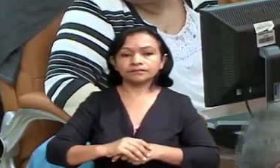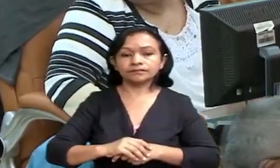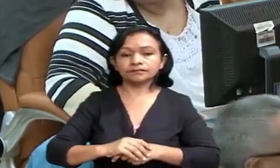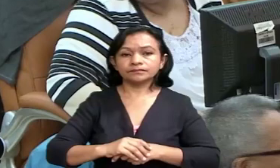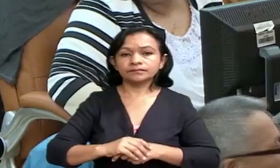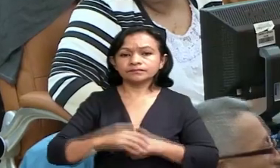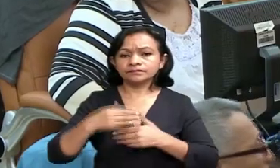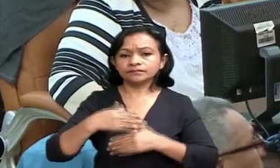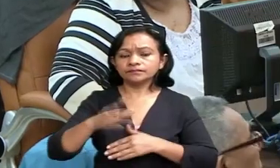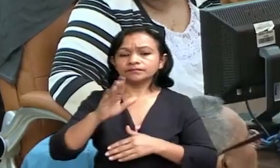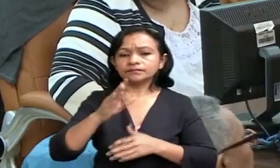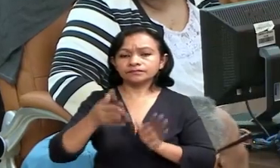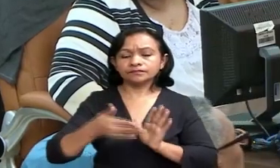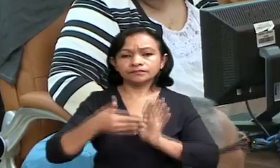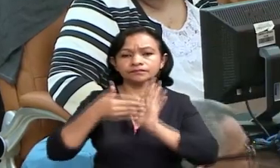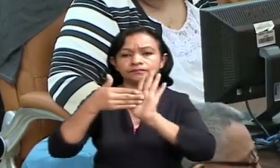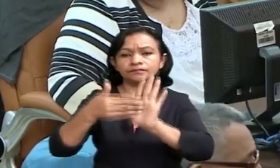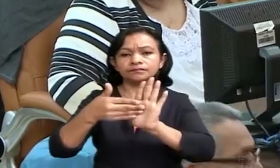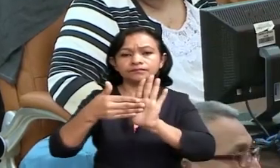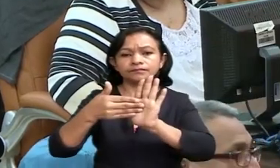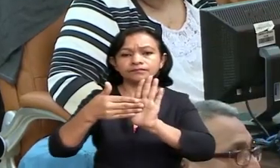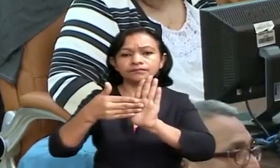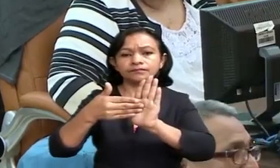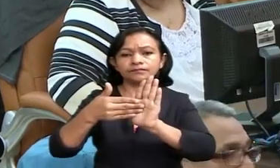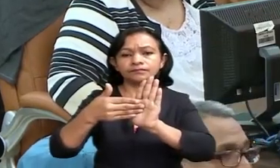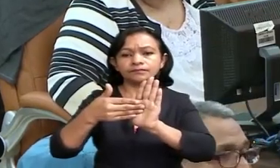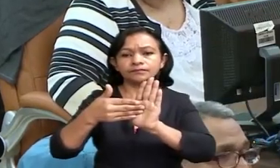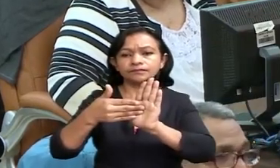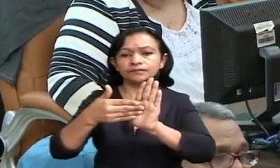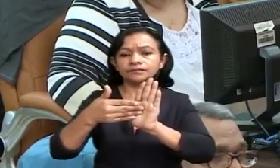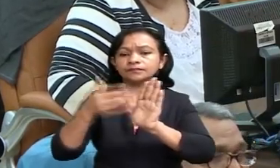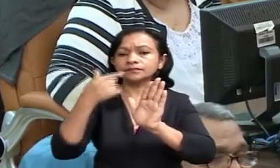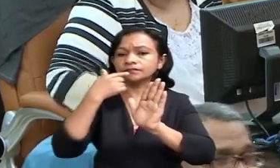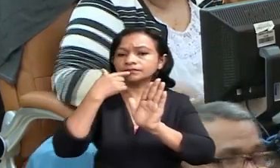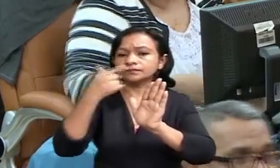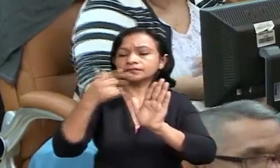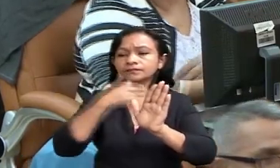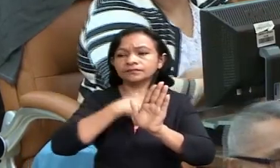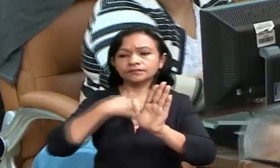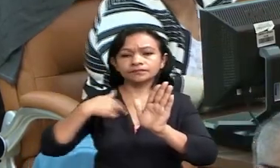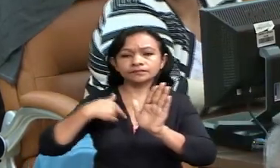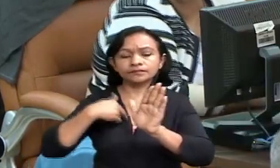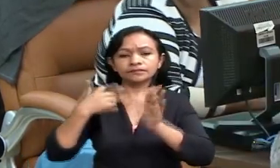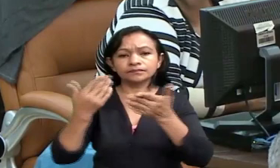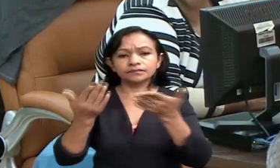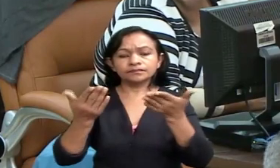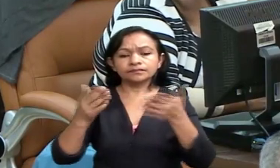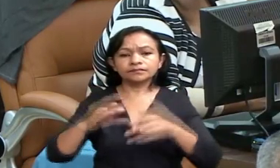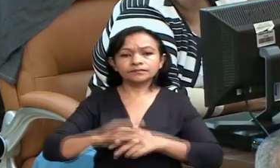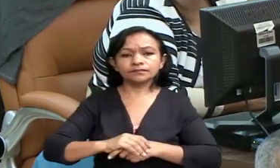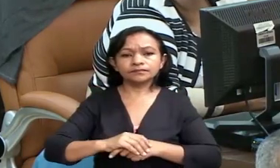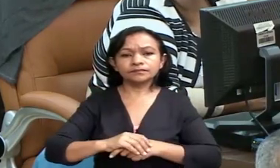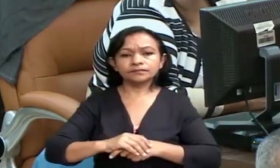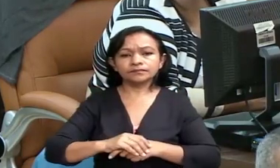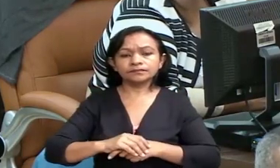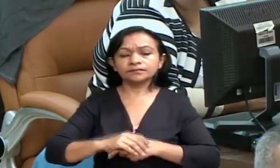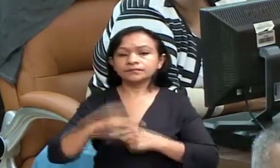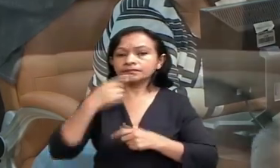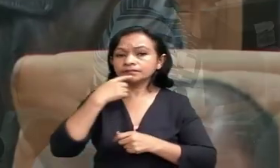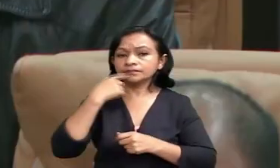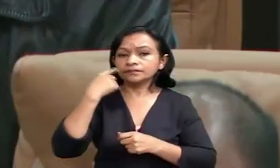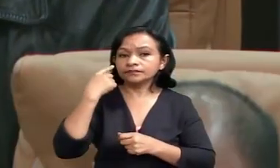Cuando nosotros presentamos la propuesta de concertación tributaria,